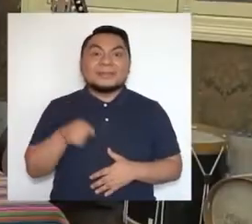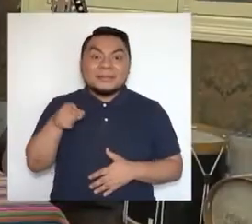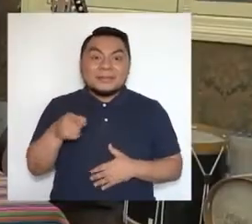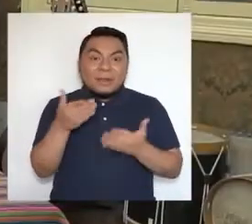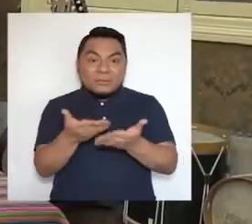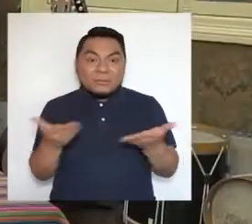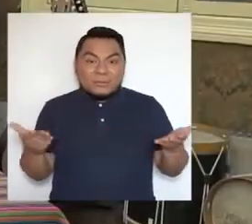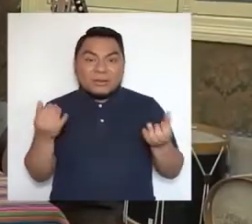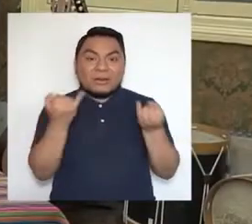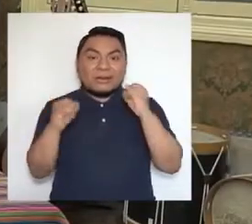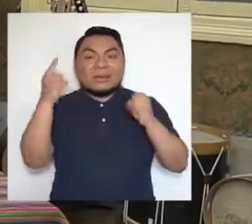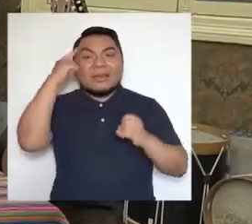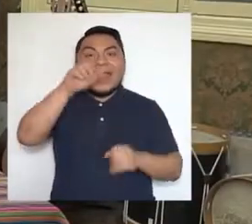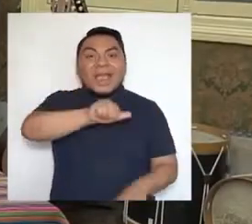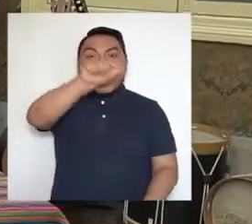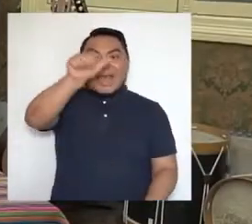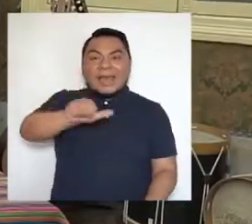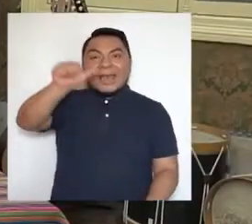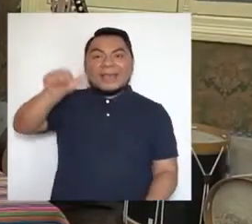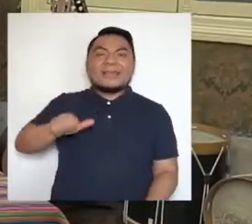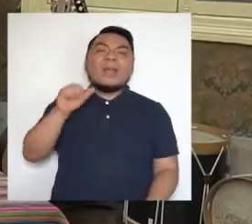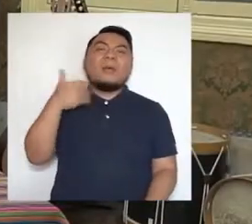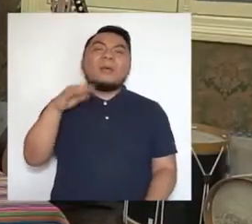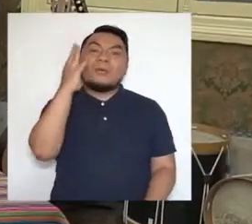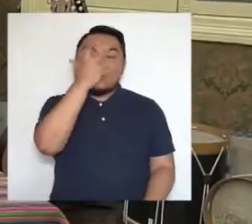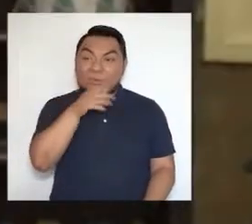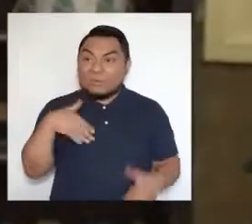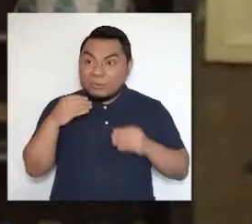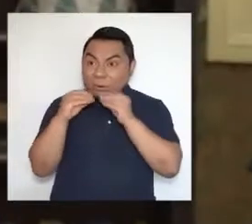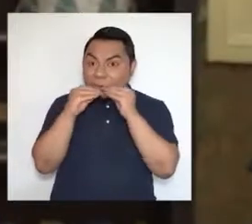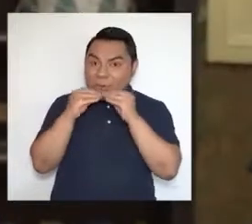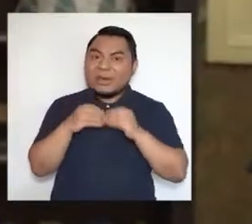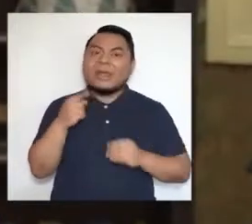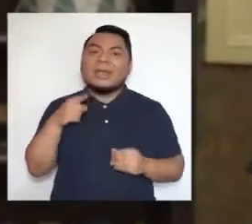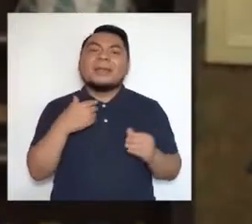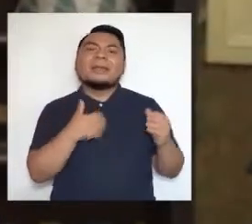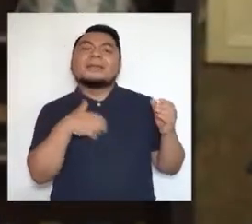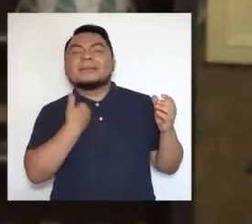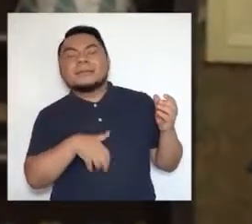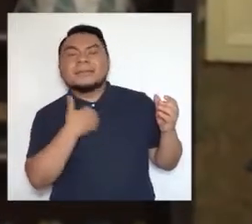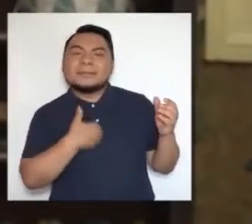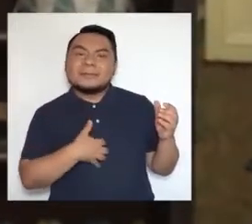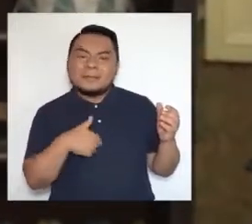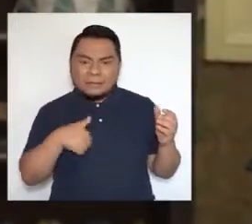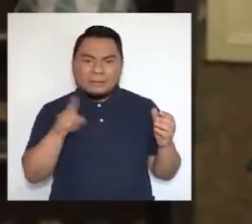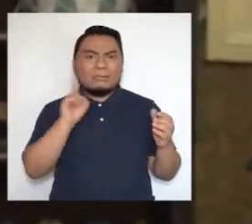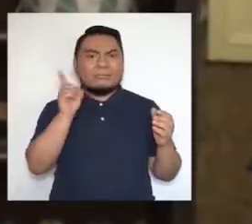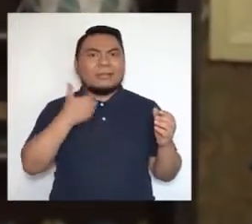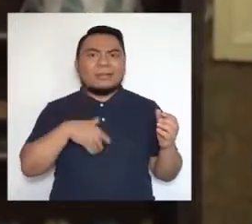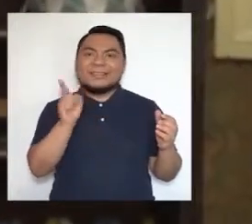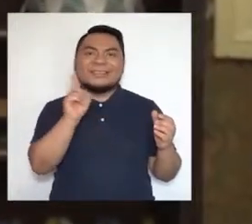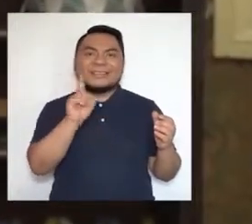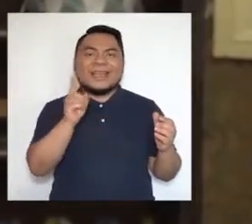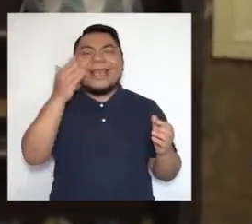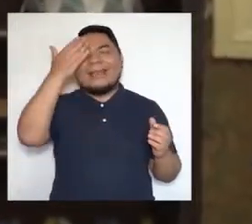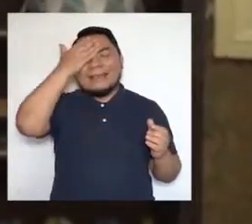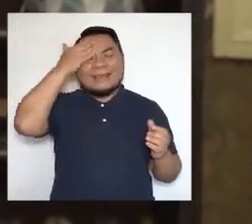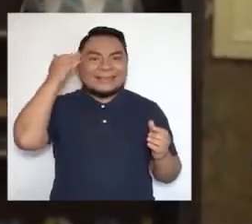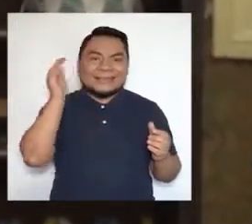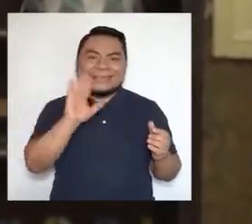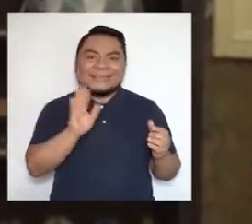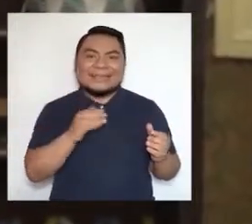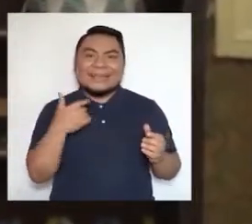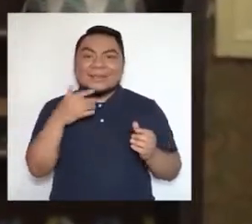¡Instrumentos musicales andinos! ¡Ay, qué lindo! ¿Puedo tocar? A ver, ra, ra, ra, ra. ¿No? ¿No es como la guitarra? Ay, ya sé, como el güiro.